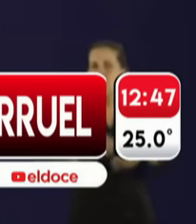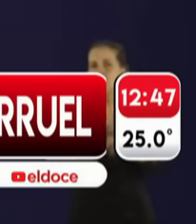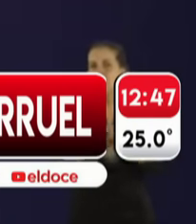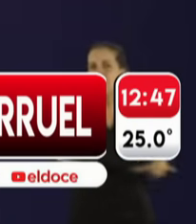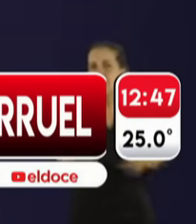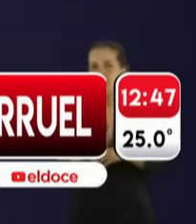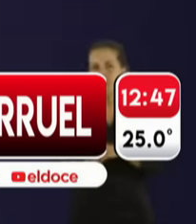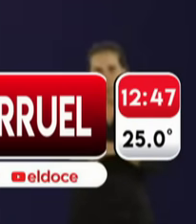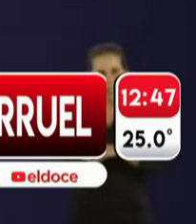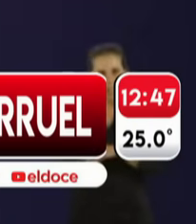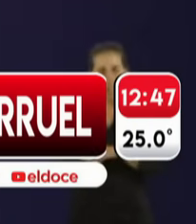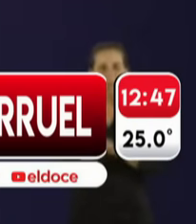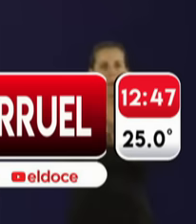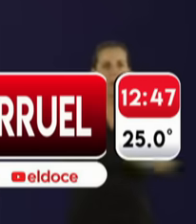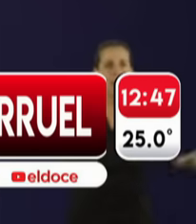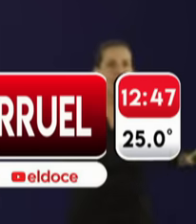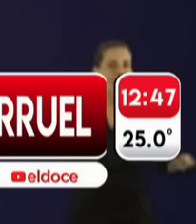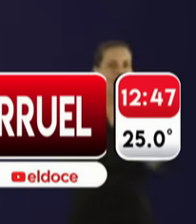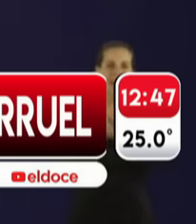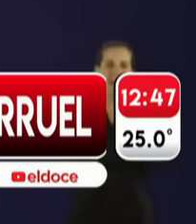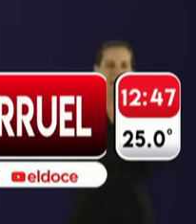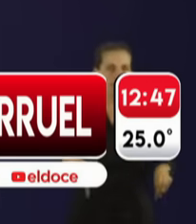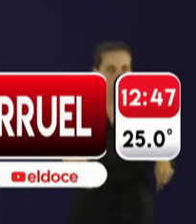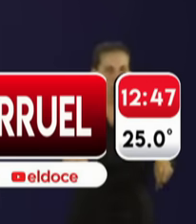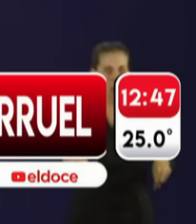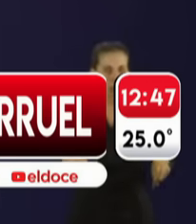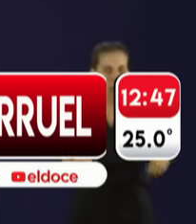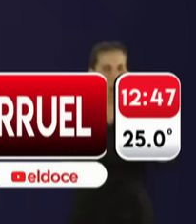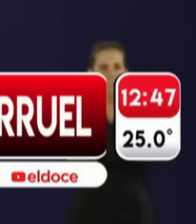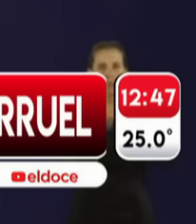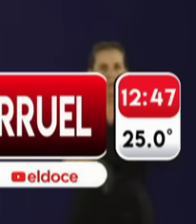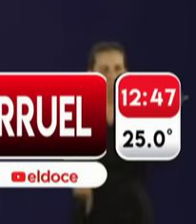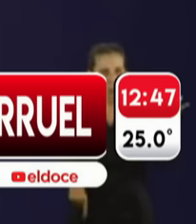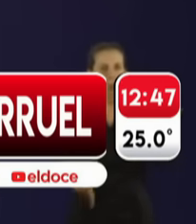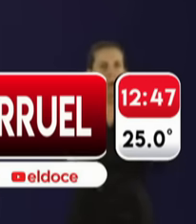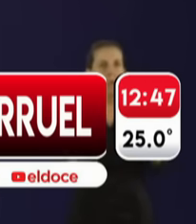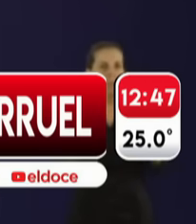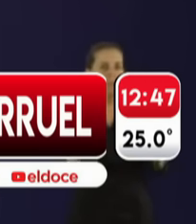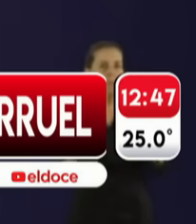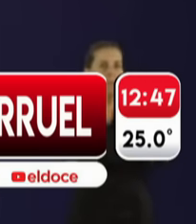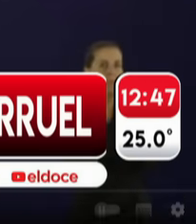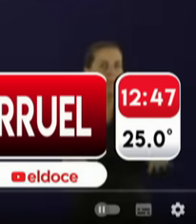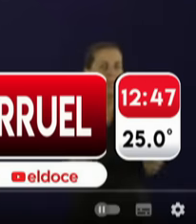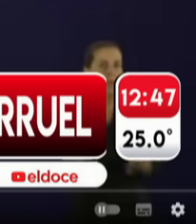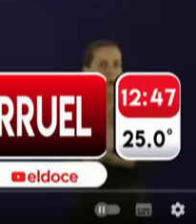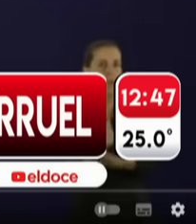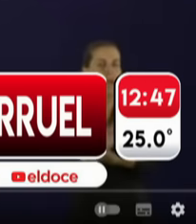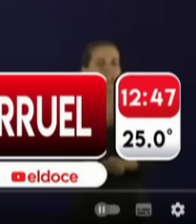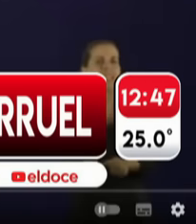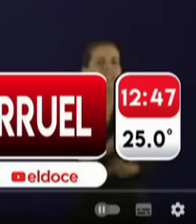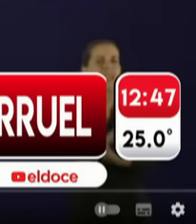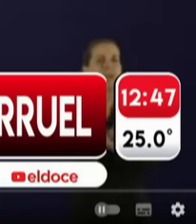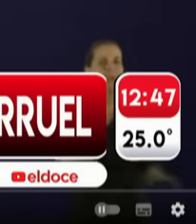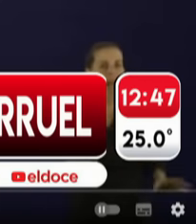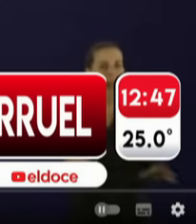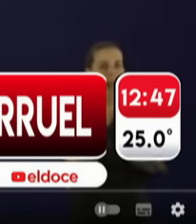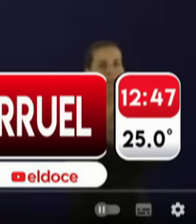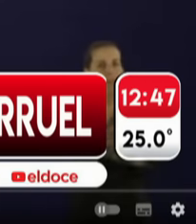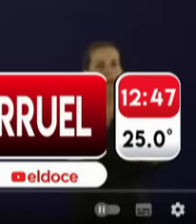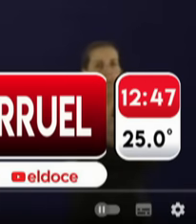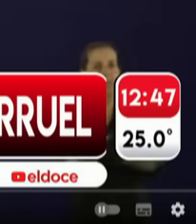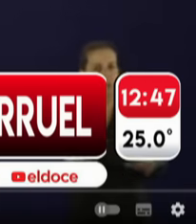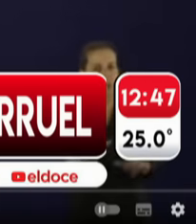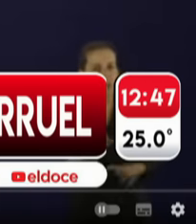de ayer del comunicado hasta ahora que estoy hablando con vos efectivamente mostraban una mala lectura del comunicado no hay ningún